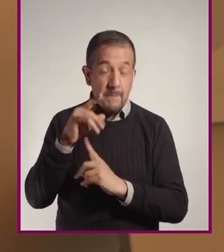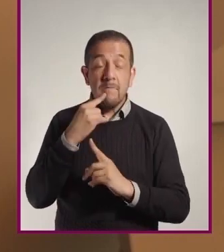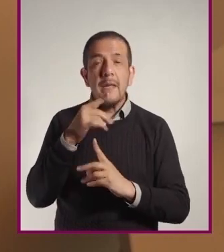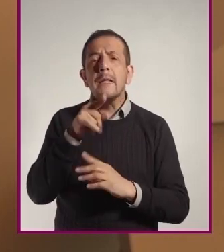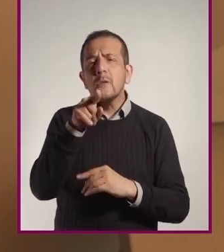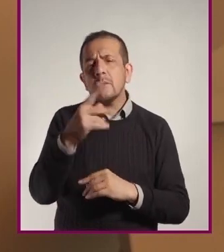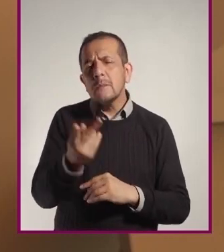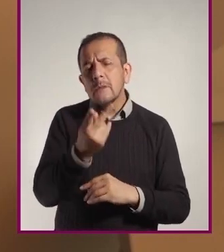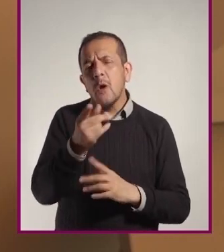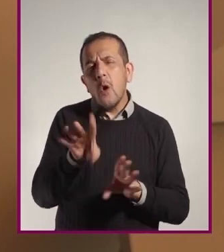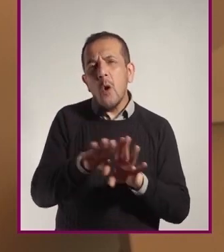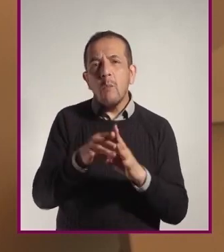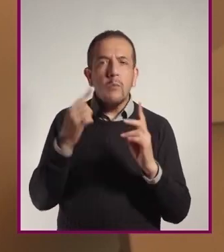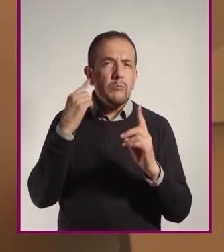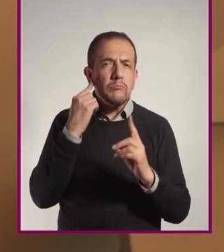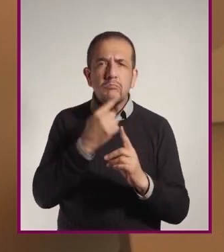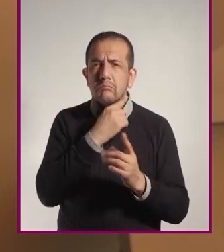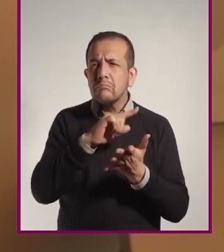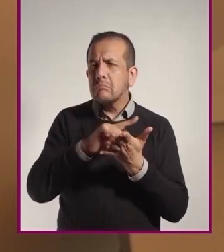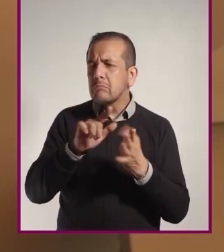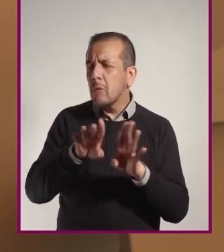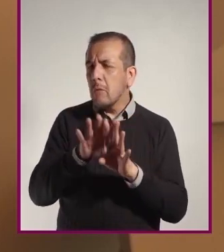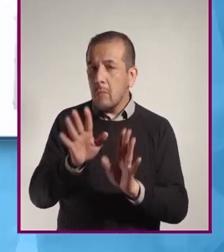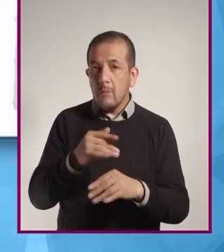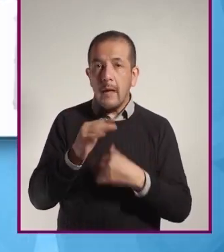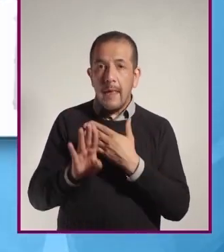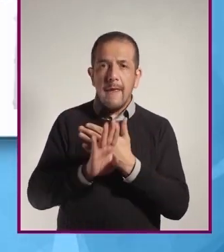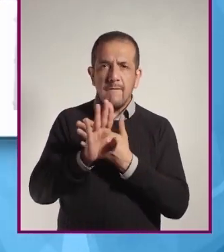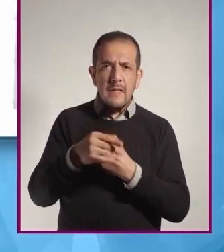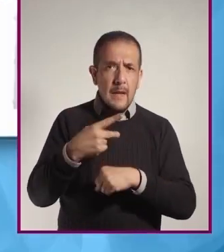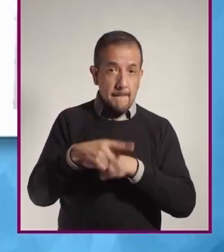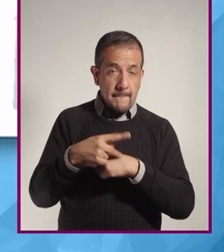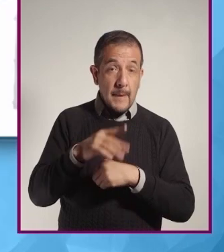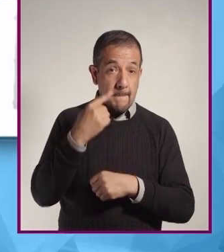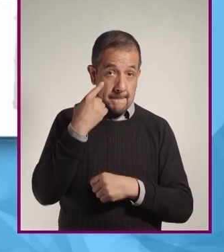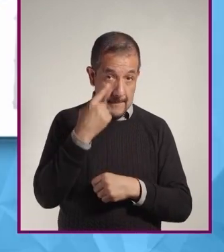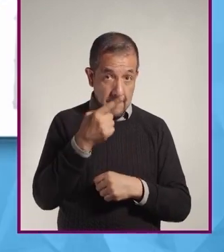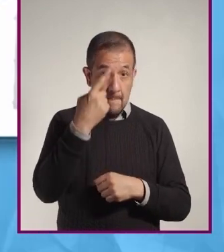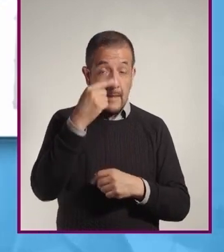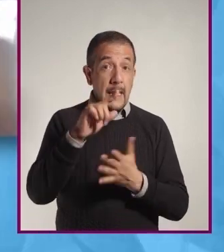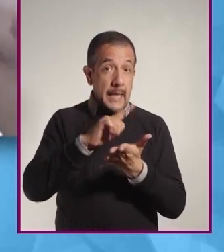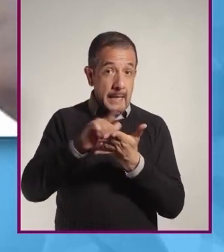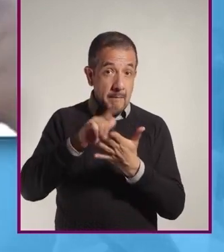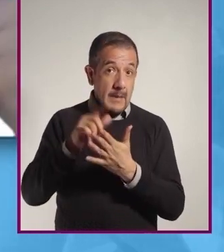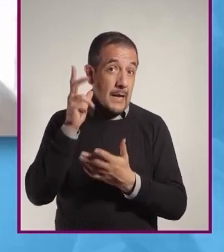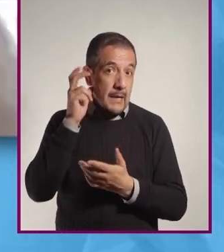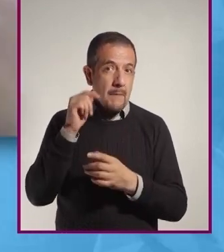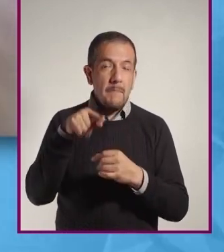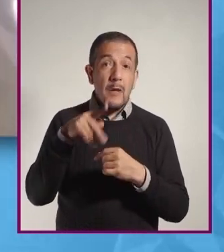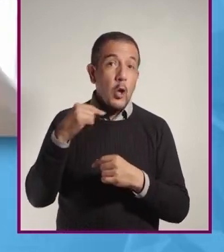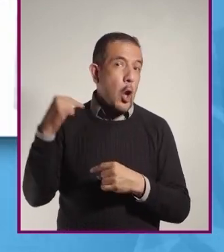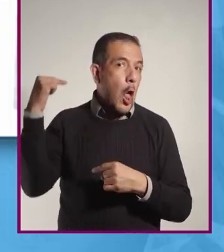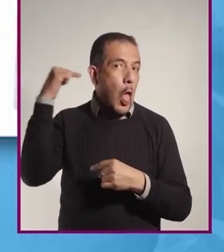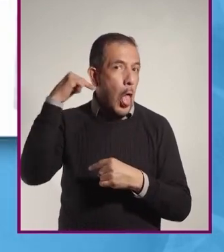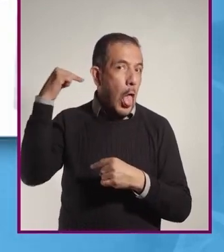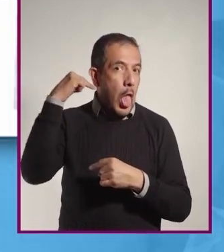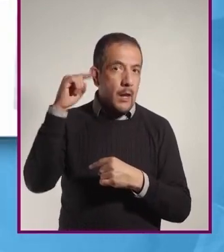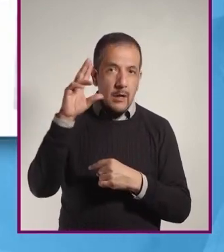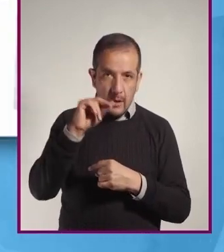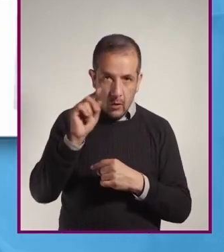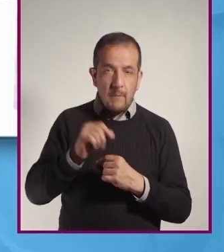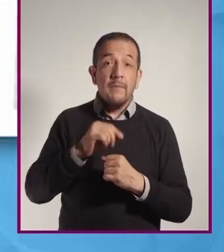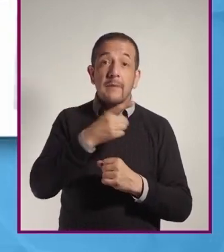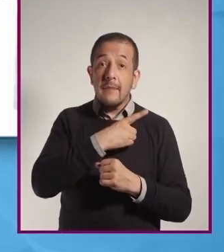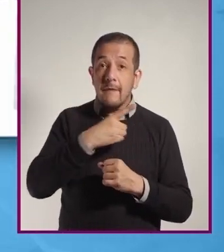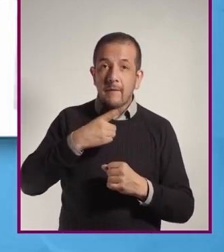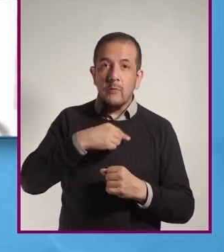tener higiene en los oídos sin ponerlos en riesgo? Para poderse limpiar los oídos sin estarse manipulando y metiendo cosas, lo